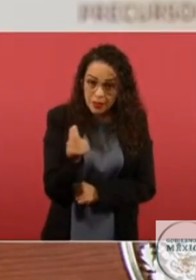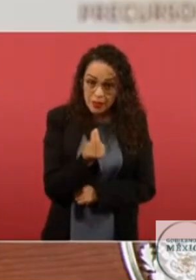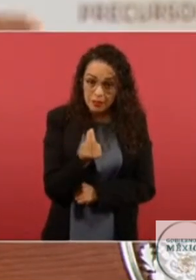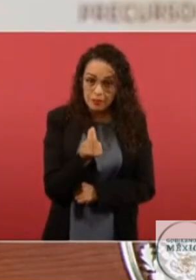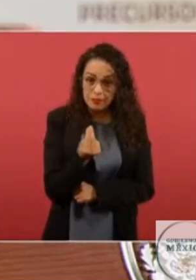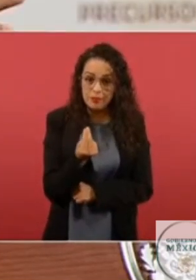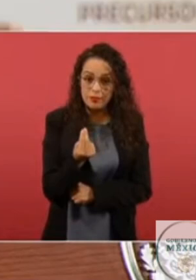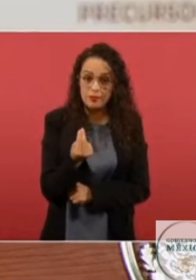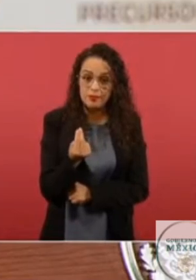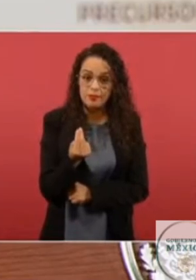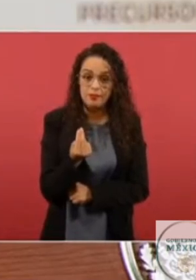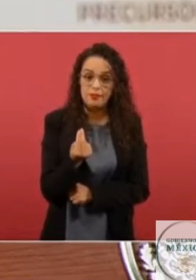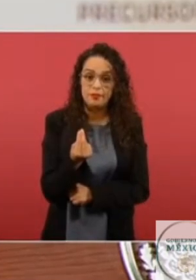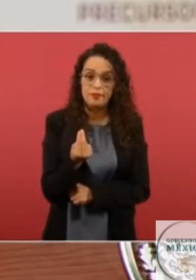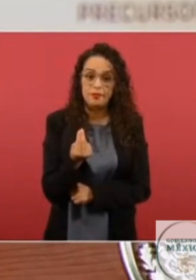Esto